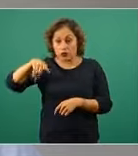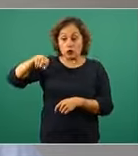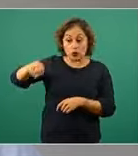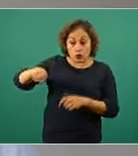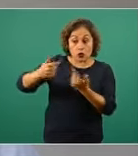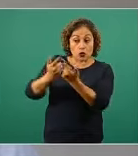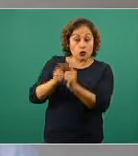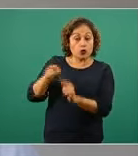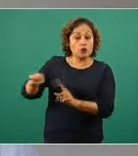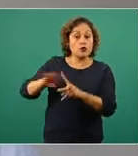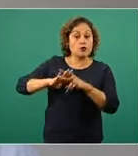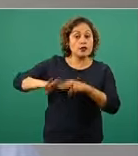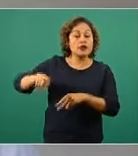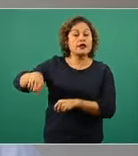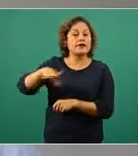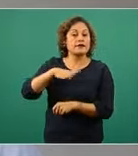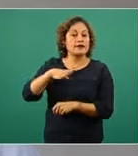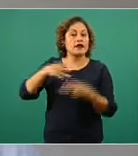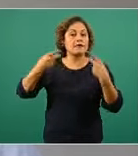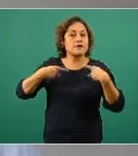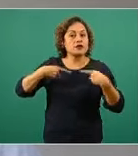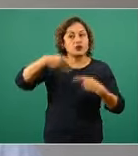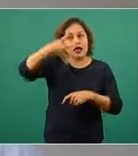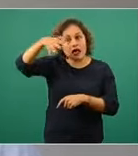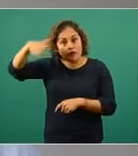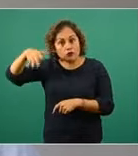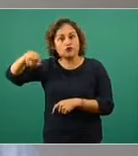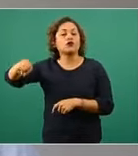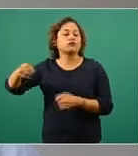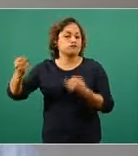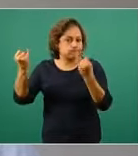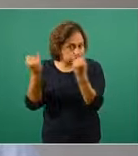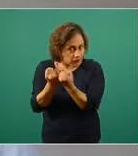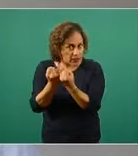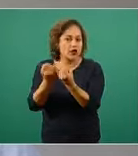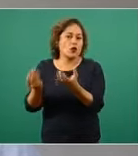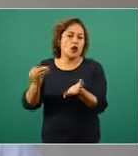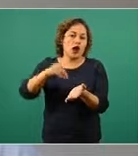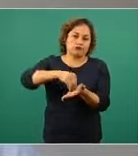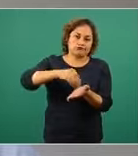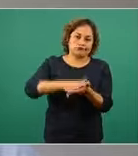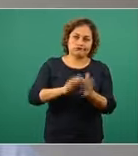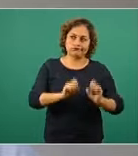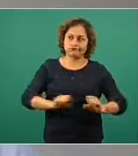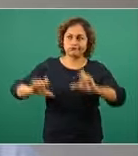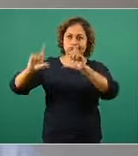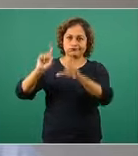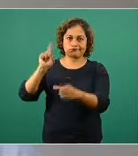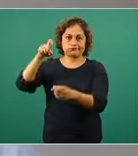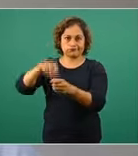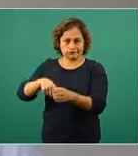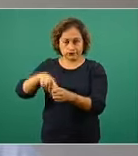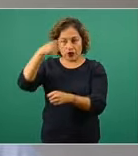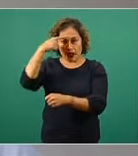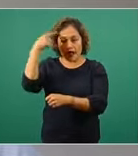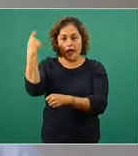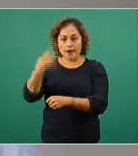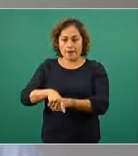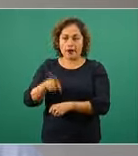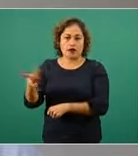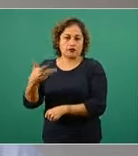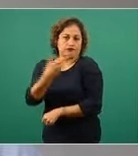adultos mayores de 60 años o más, entonces ellos también pueden registrarse y pueden en su momento acceder a la